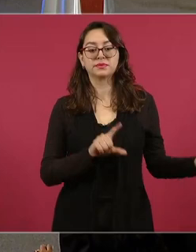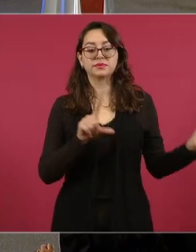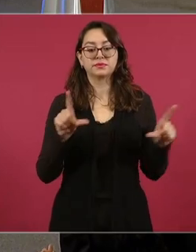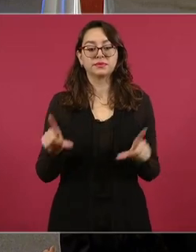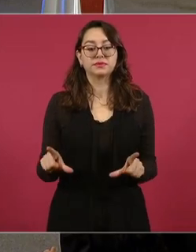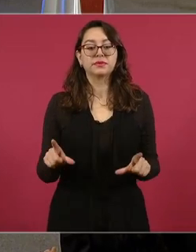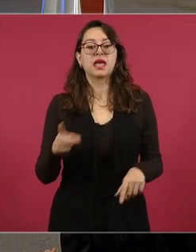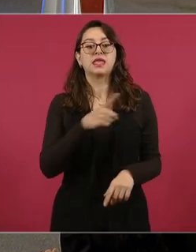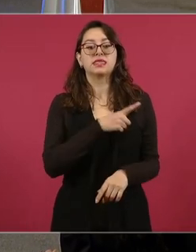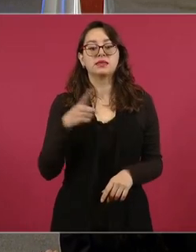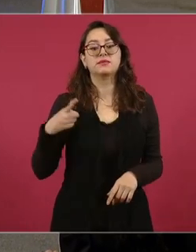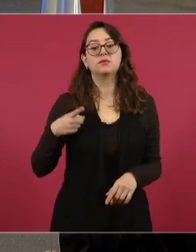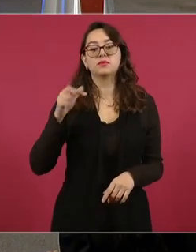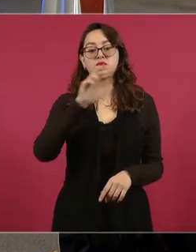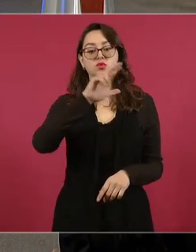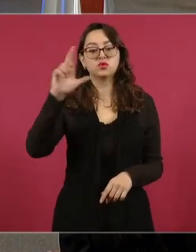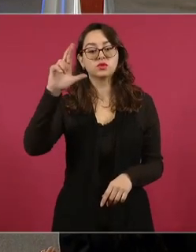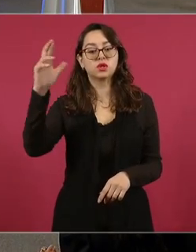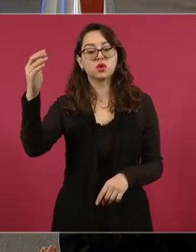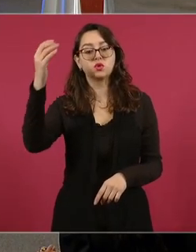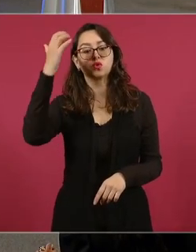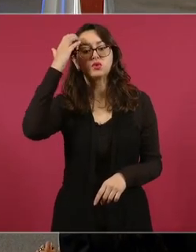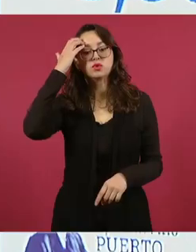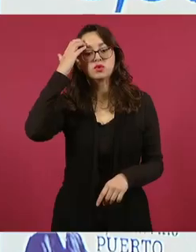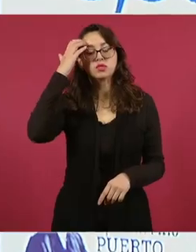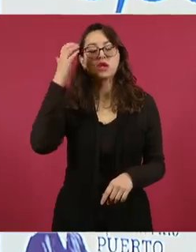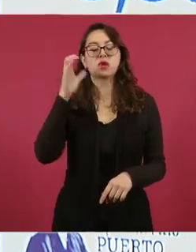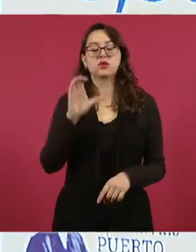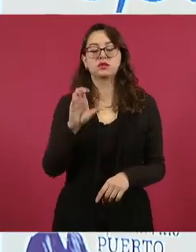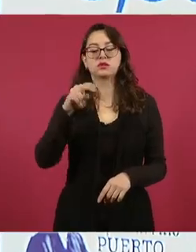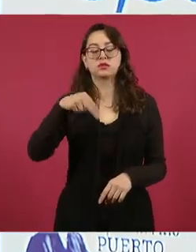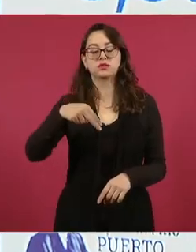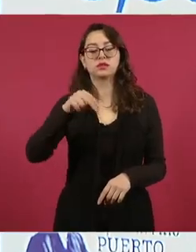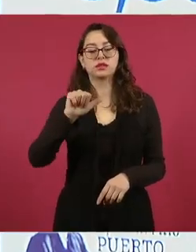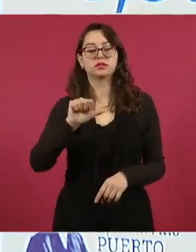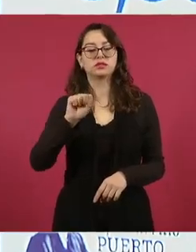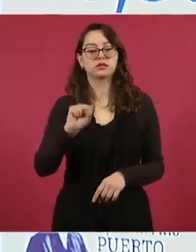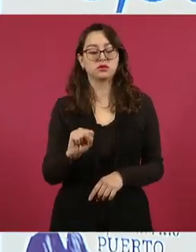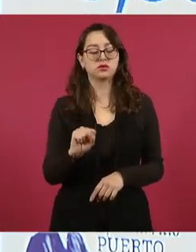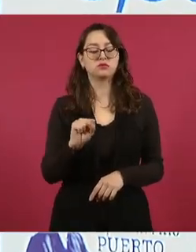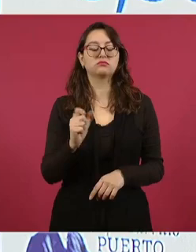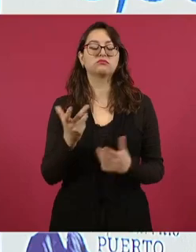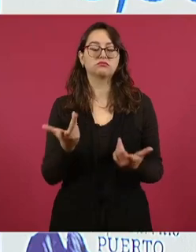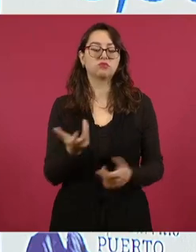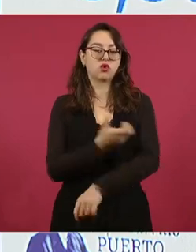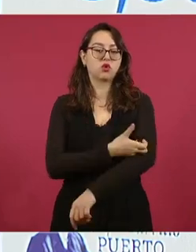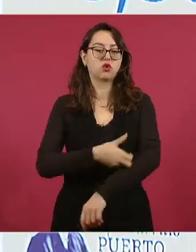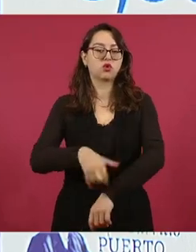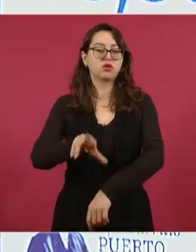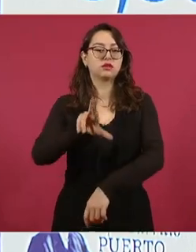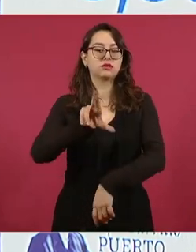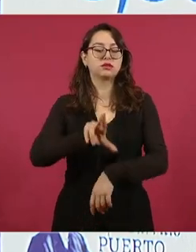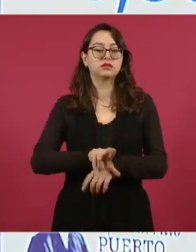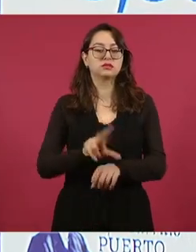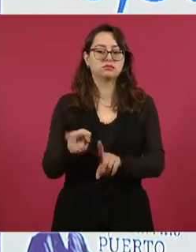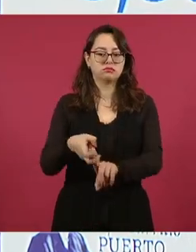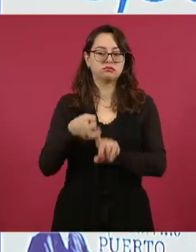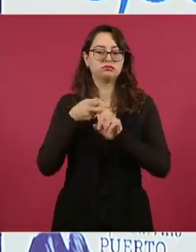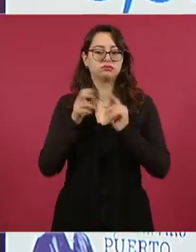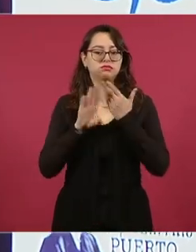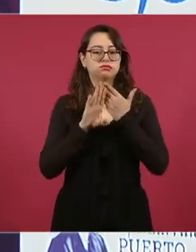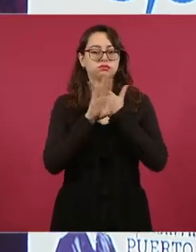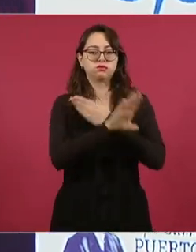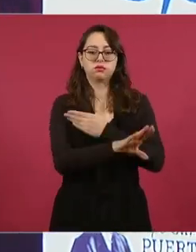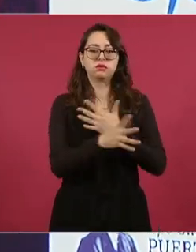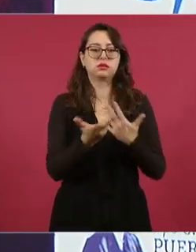reconocer el trabajo de la Coordinación Nacional Antisecuestros, que se coordina permanentemente